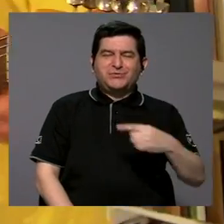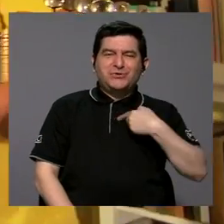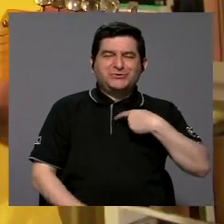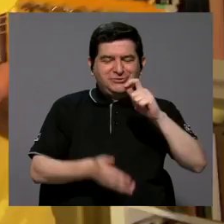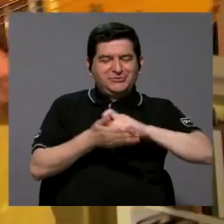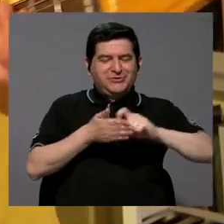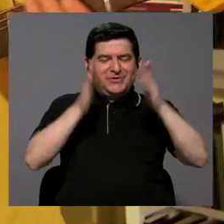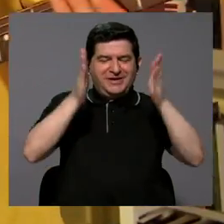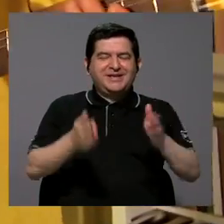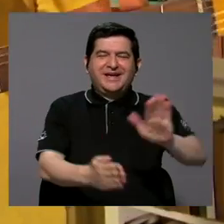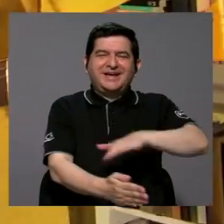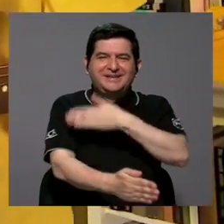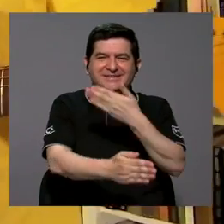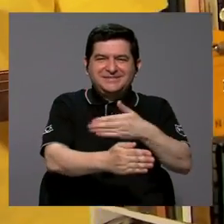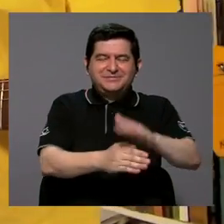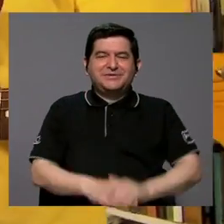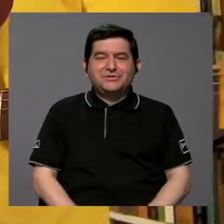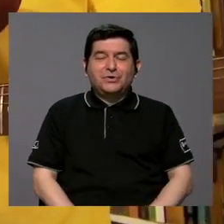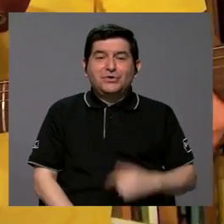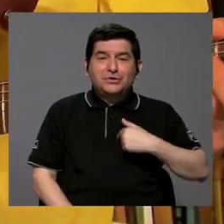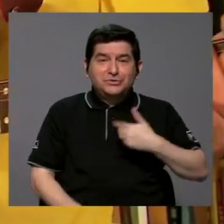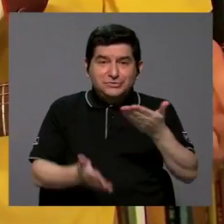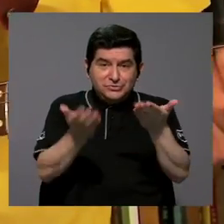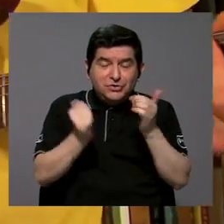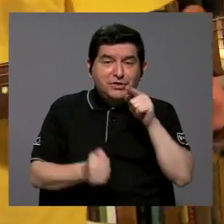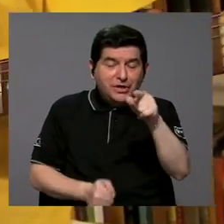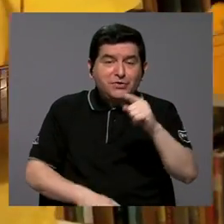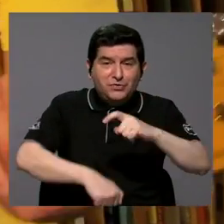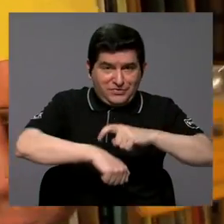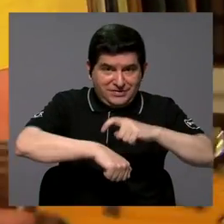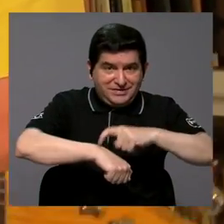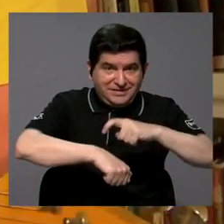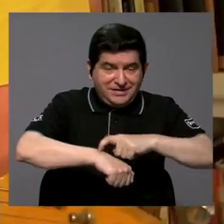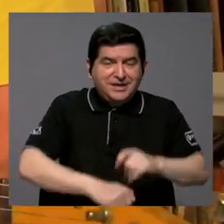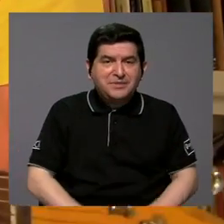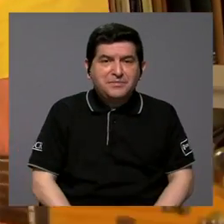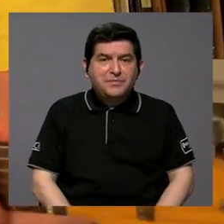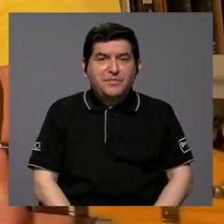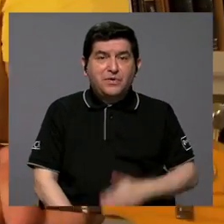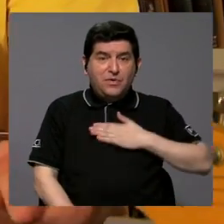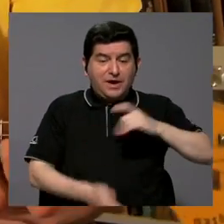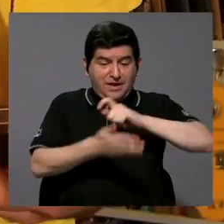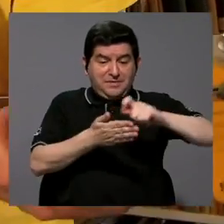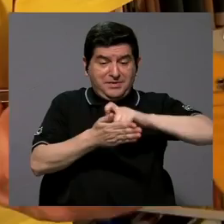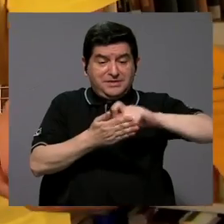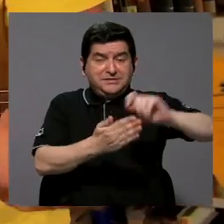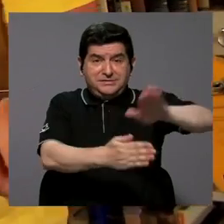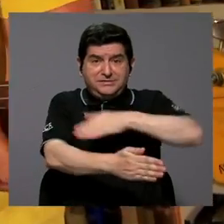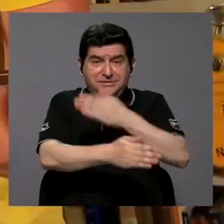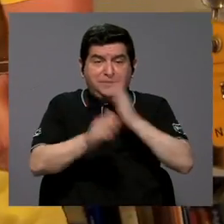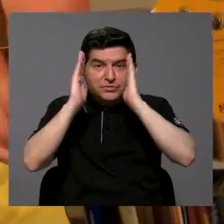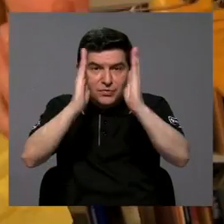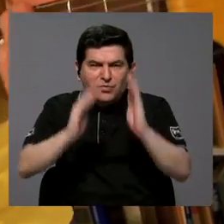soy compositor, yo quiero que le dediques un montón de tu tiempo a las composiciones mías, ellos van a decirte, pero ¿quién